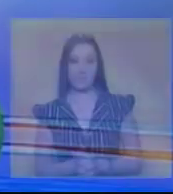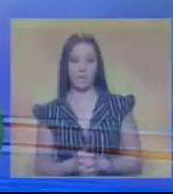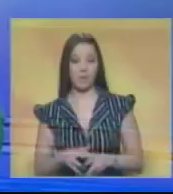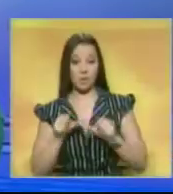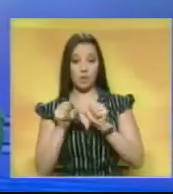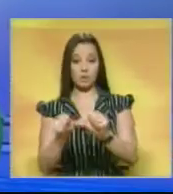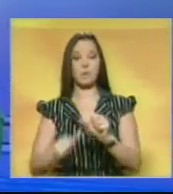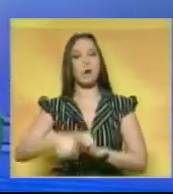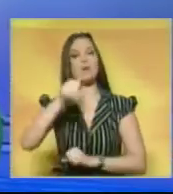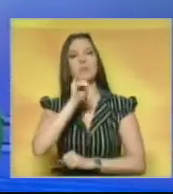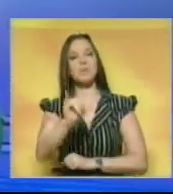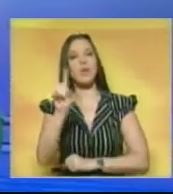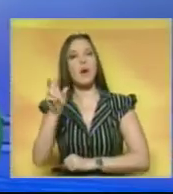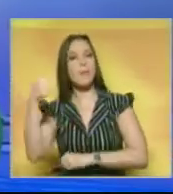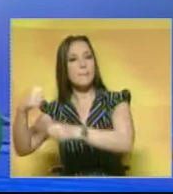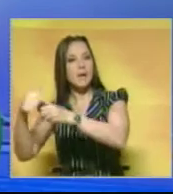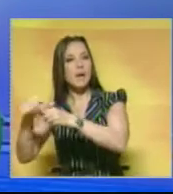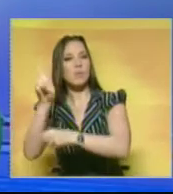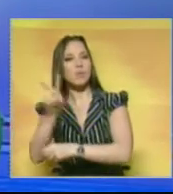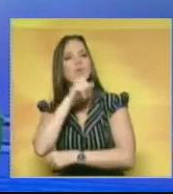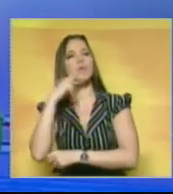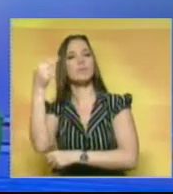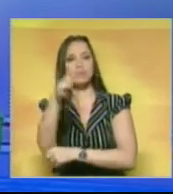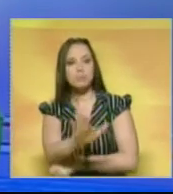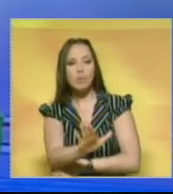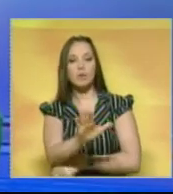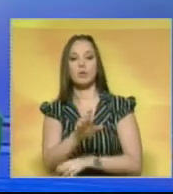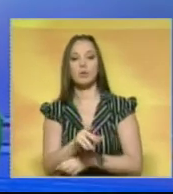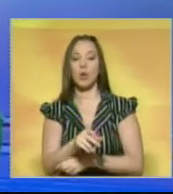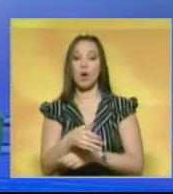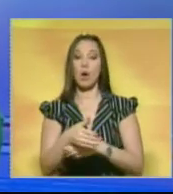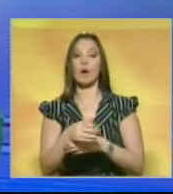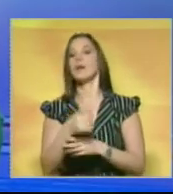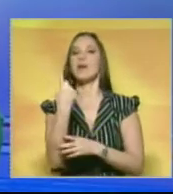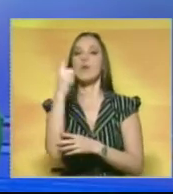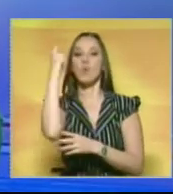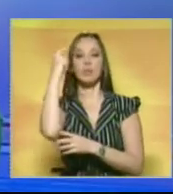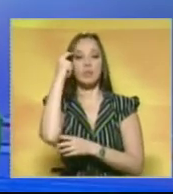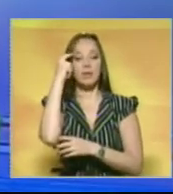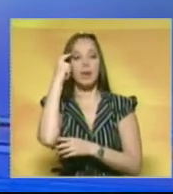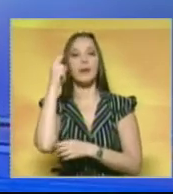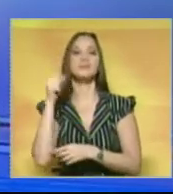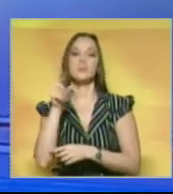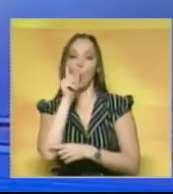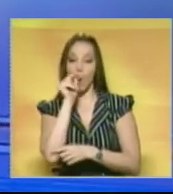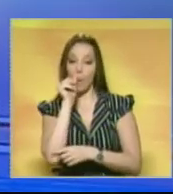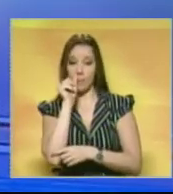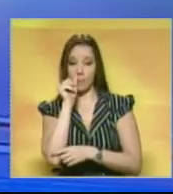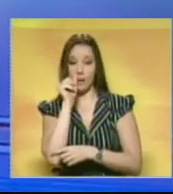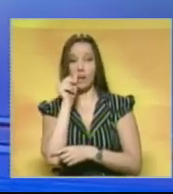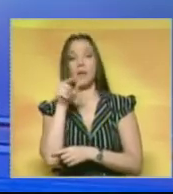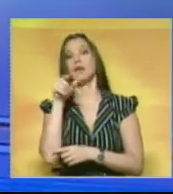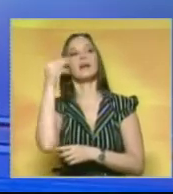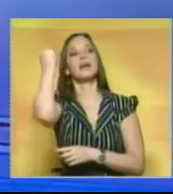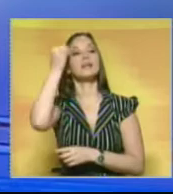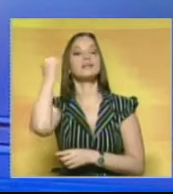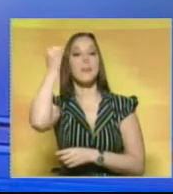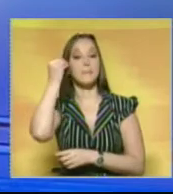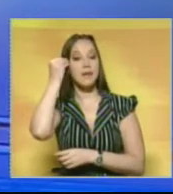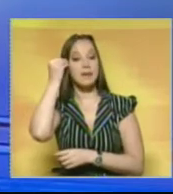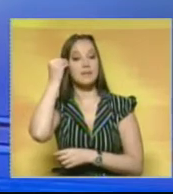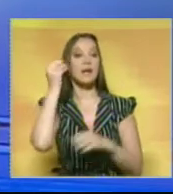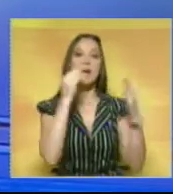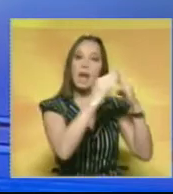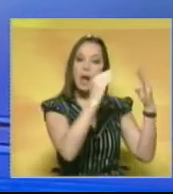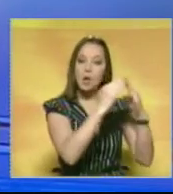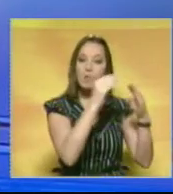Continuamos con más. En Maracaibo, 2 personas fueron asesinadas en menos de 24 horas. Entre los casos está el de un hombre que se presume fue linchado por la